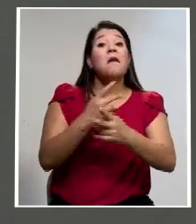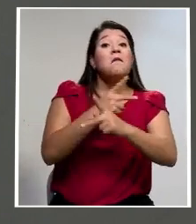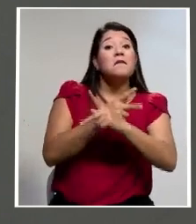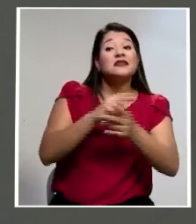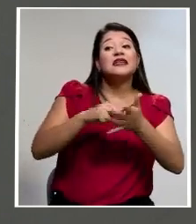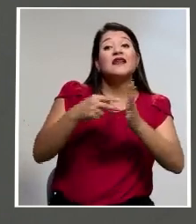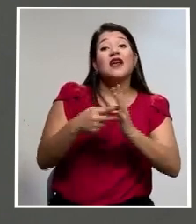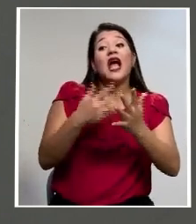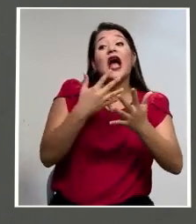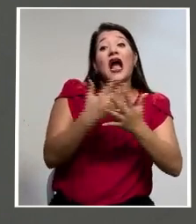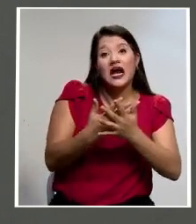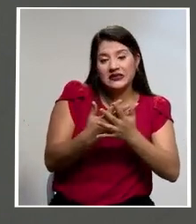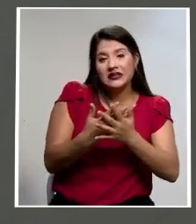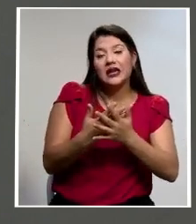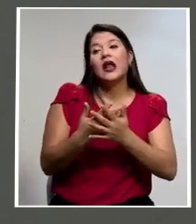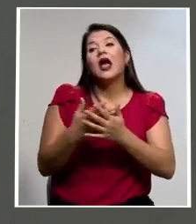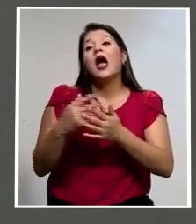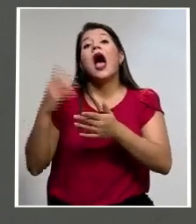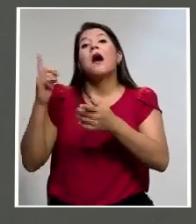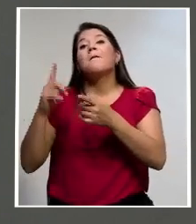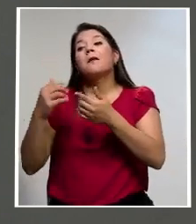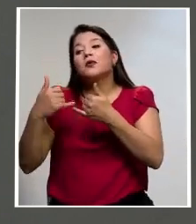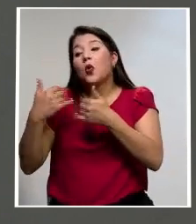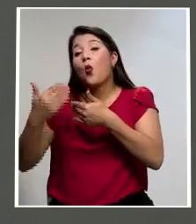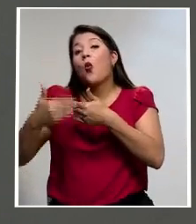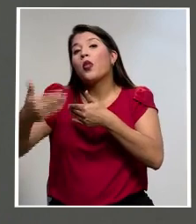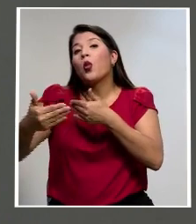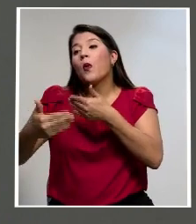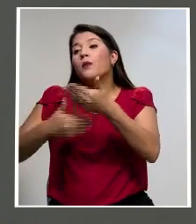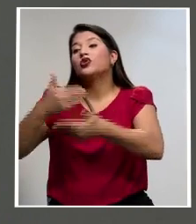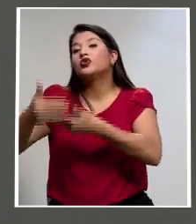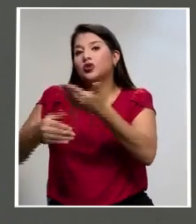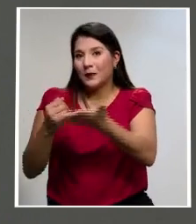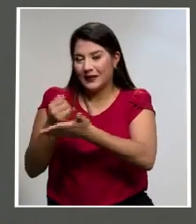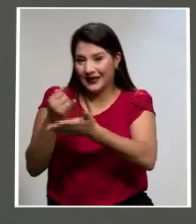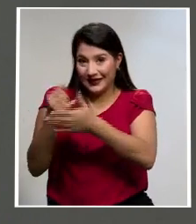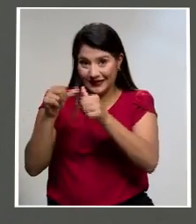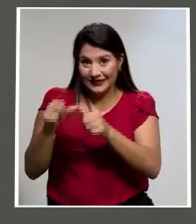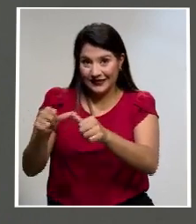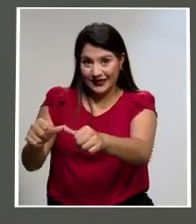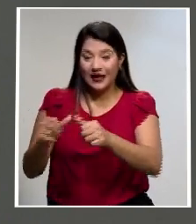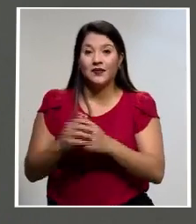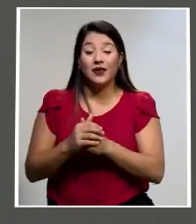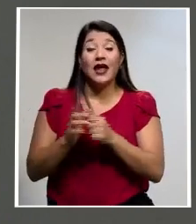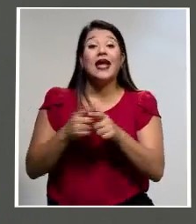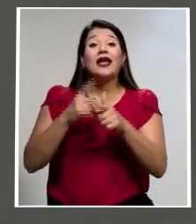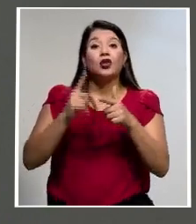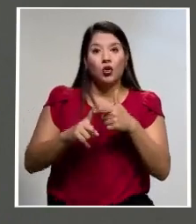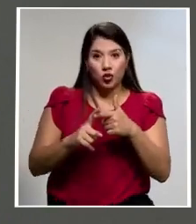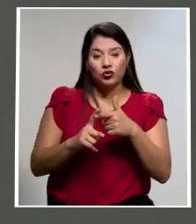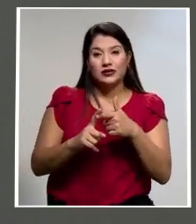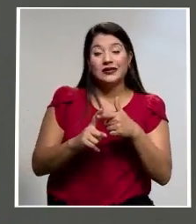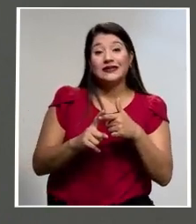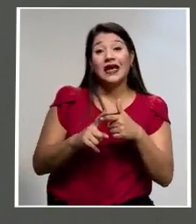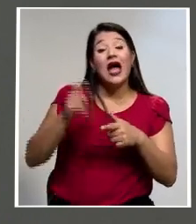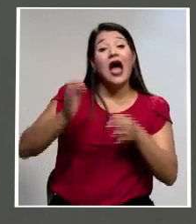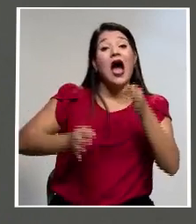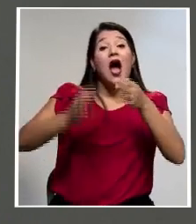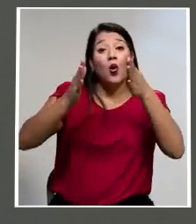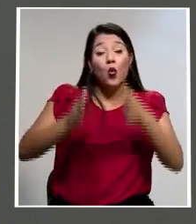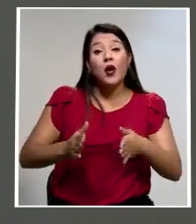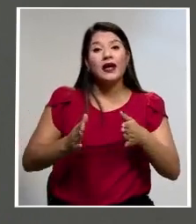queda en un segundo plano, se fijó el tema de las medidas cautelares de la fianza, cuando se declara ineficaz